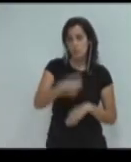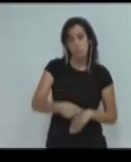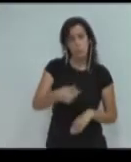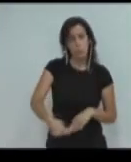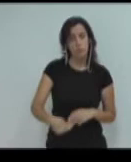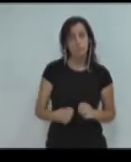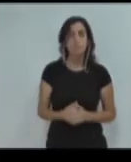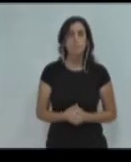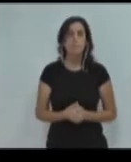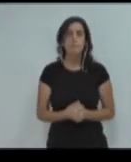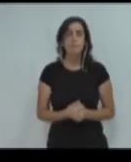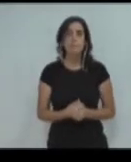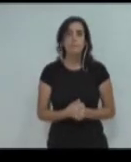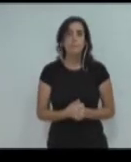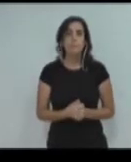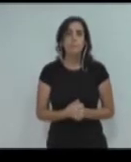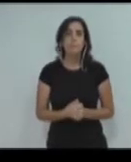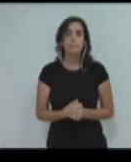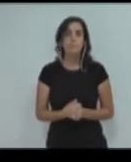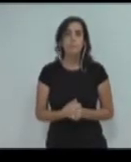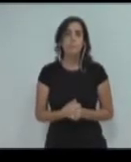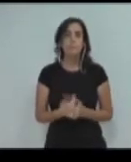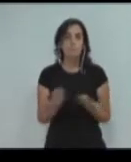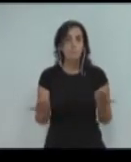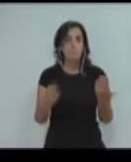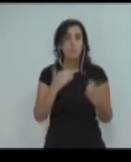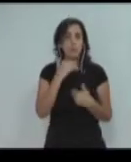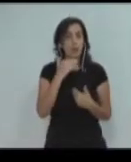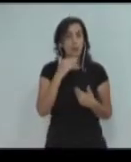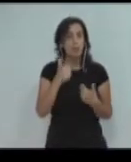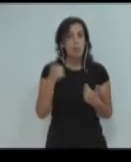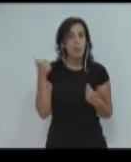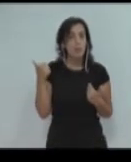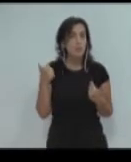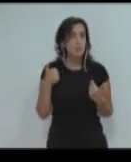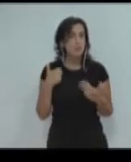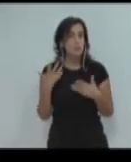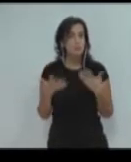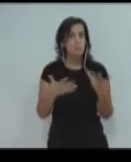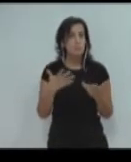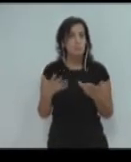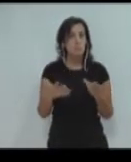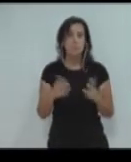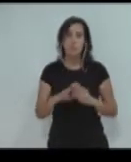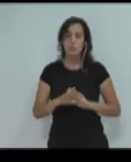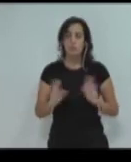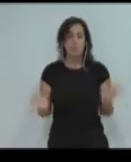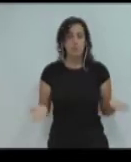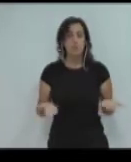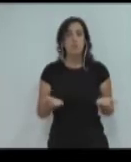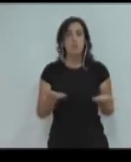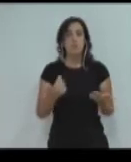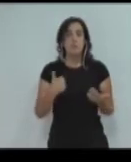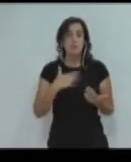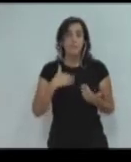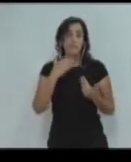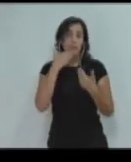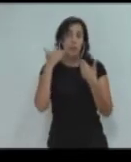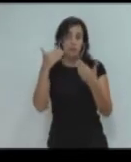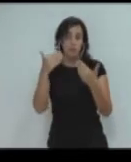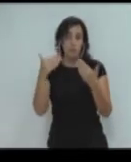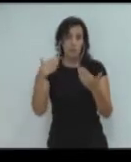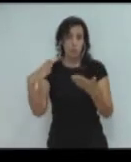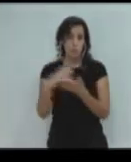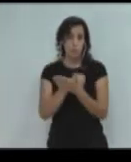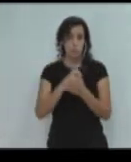¿no? Y bueno, pues algo más, sí. Pues sin más, quiero agradeceros